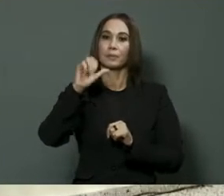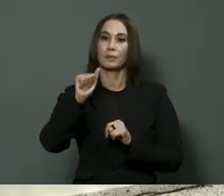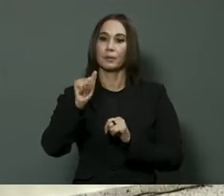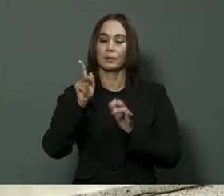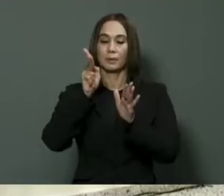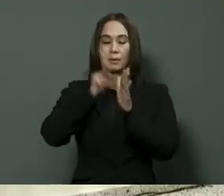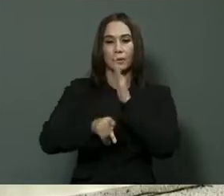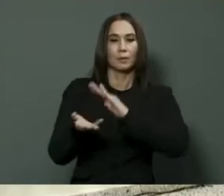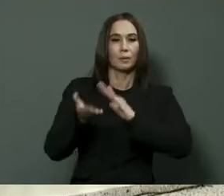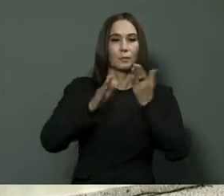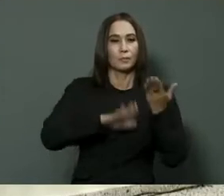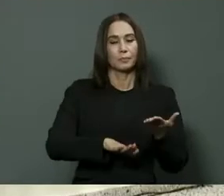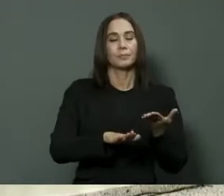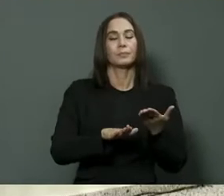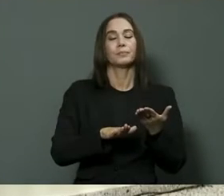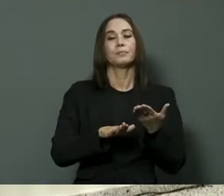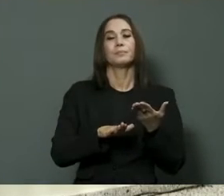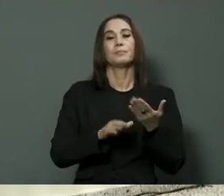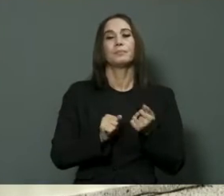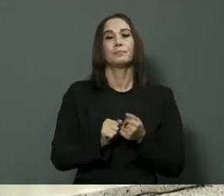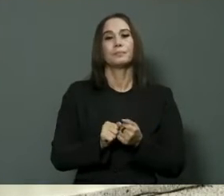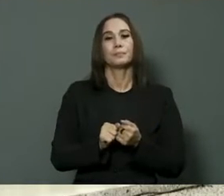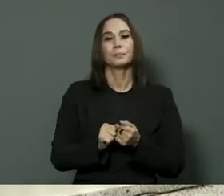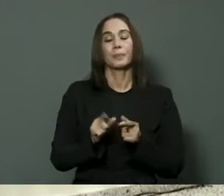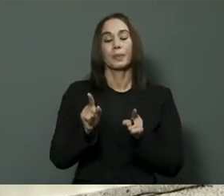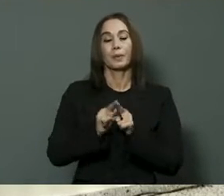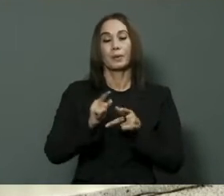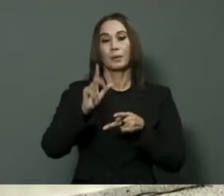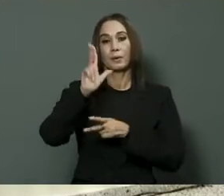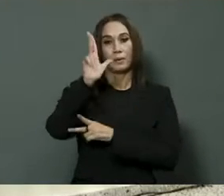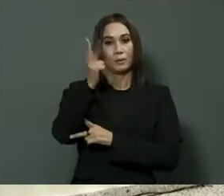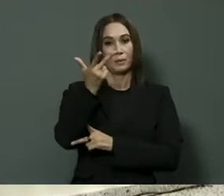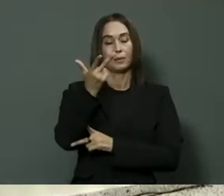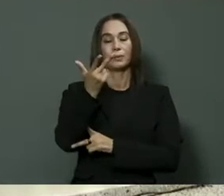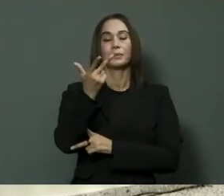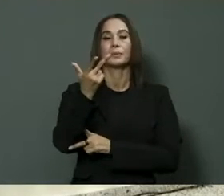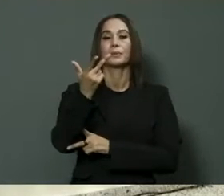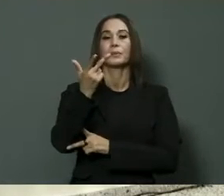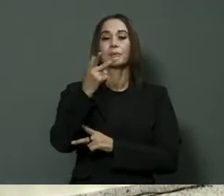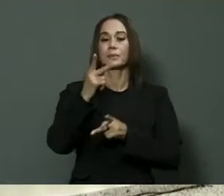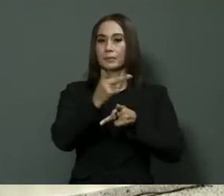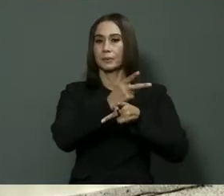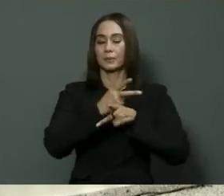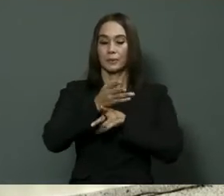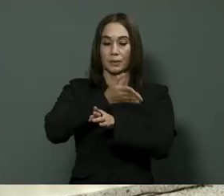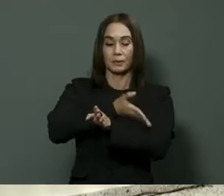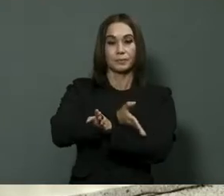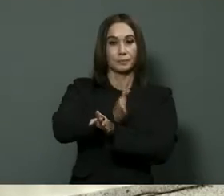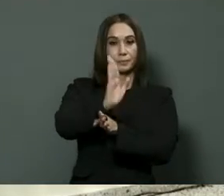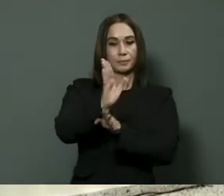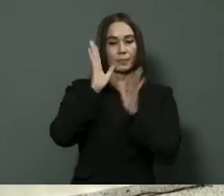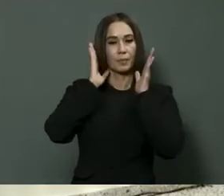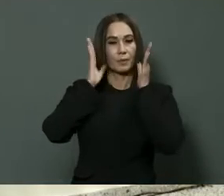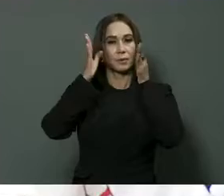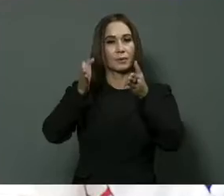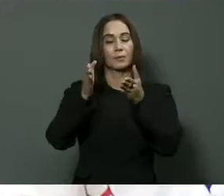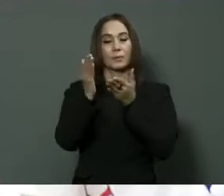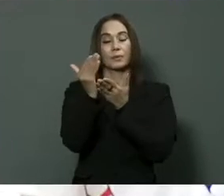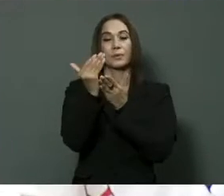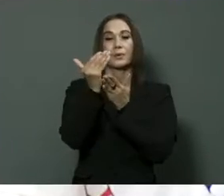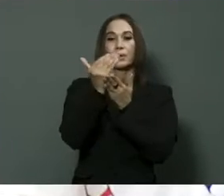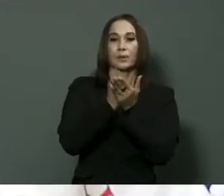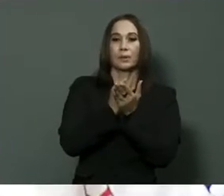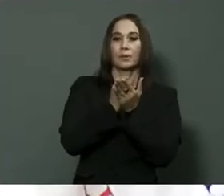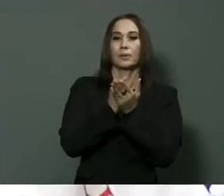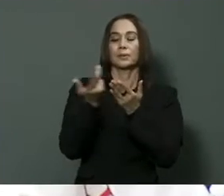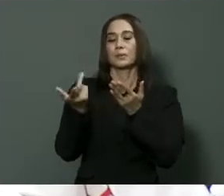muertes violentas y 1/3 eje aborda la seguridad vial, enfocando en reducir